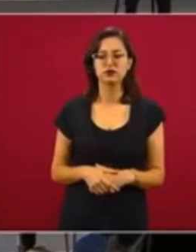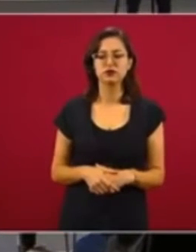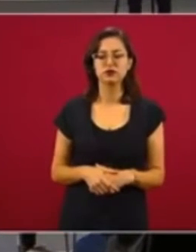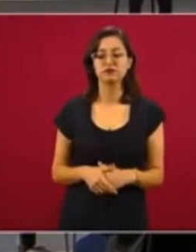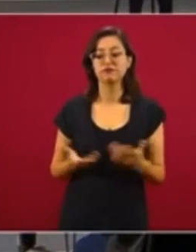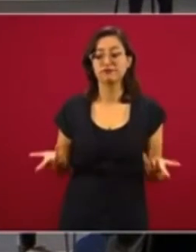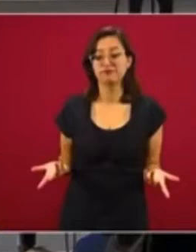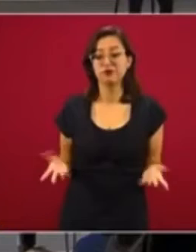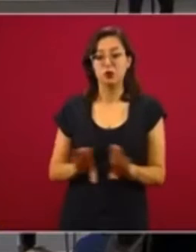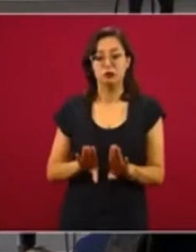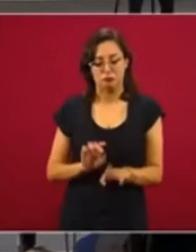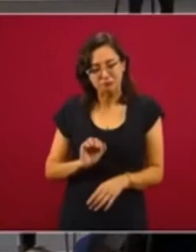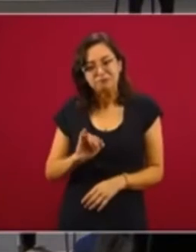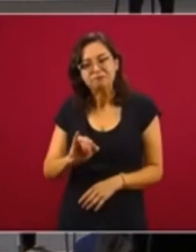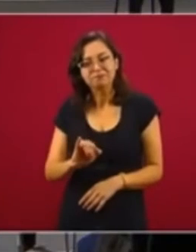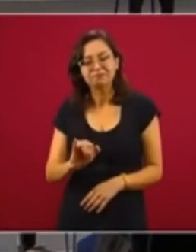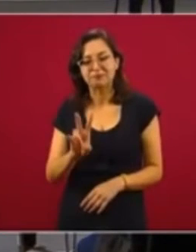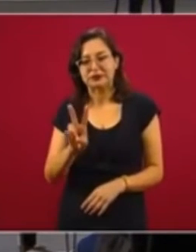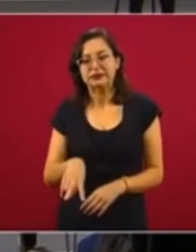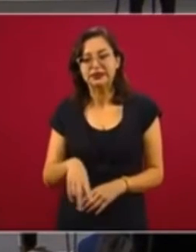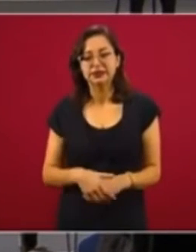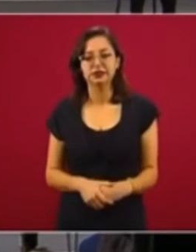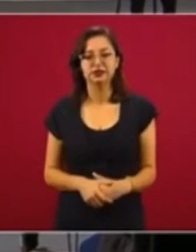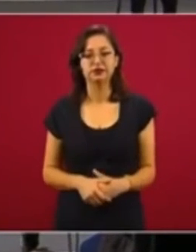Es una mea culpa. Esto.